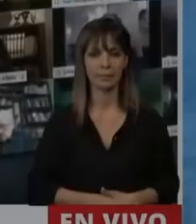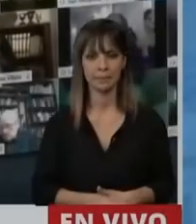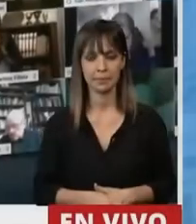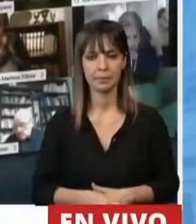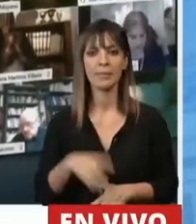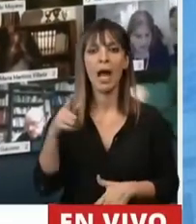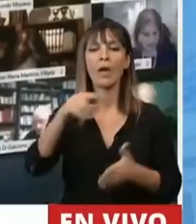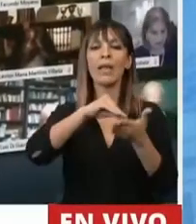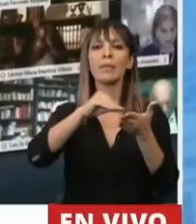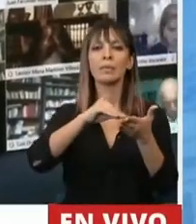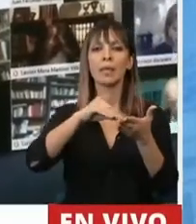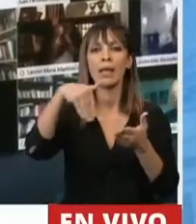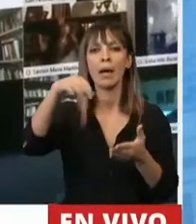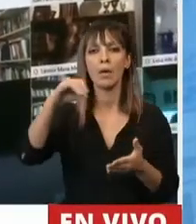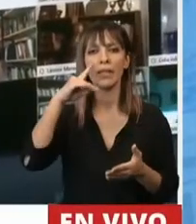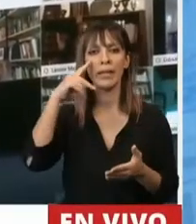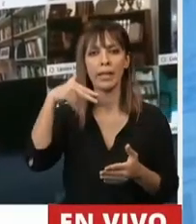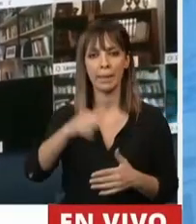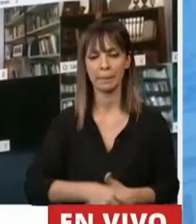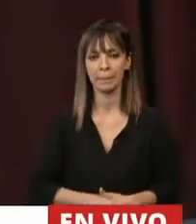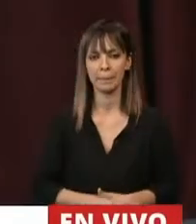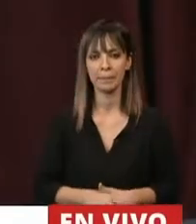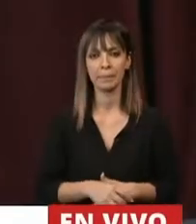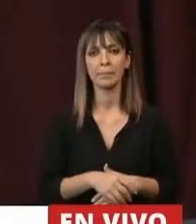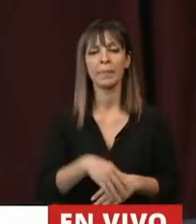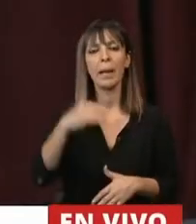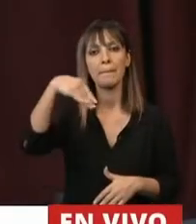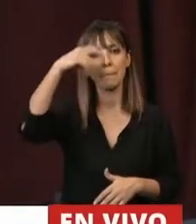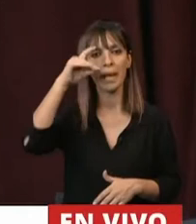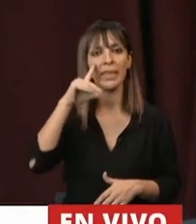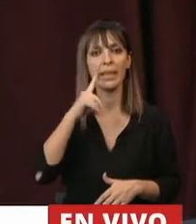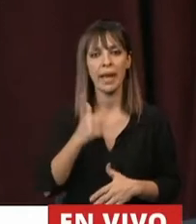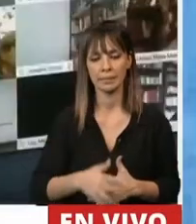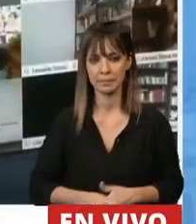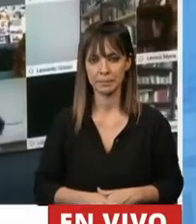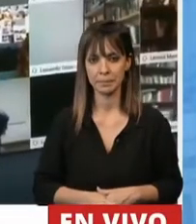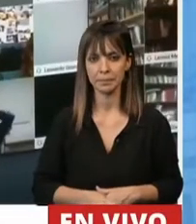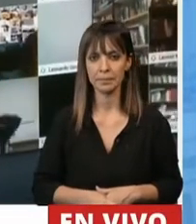Tiene la palabra la diputada Gladys Medina. Gladys Medina.